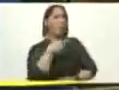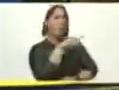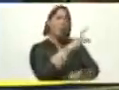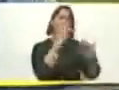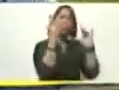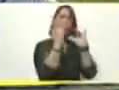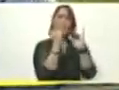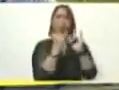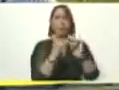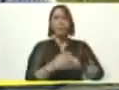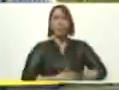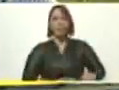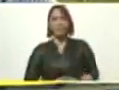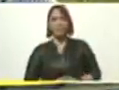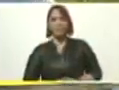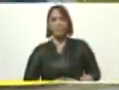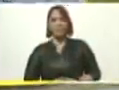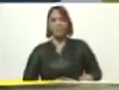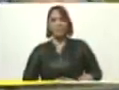cama